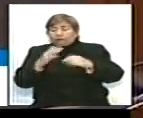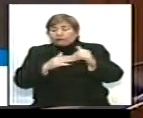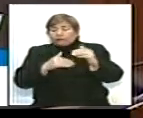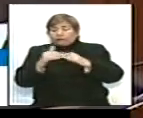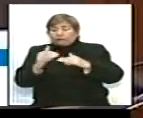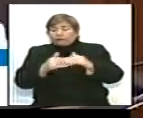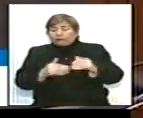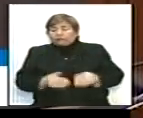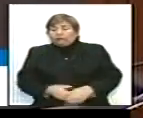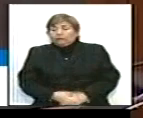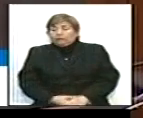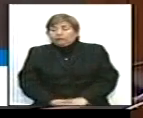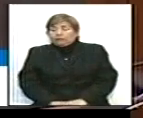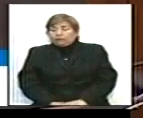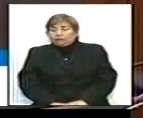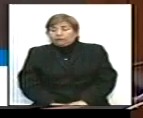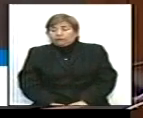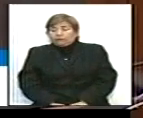construcción.